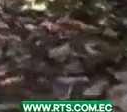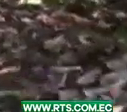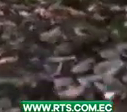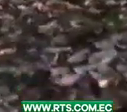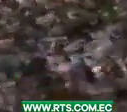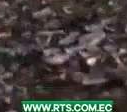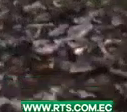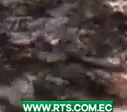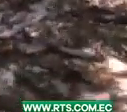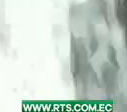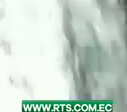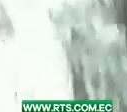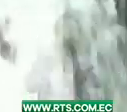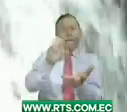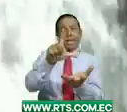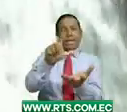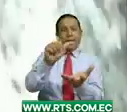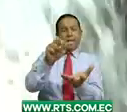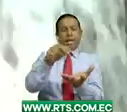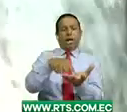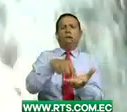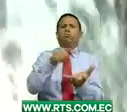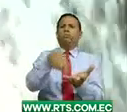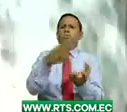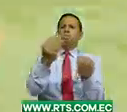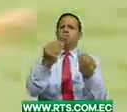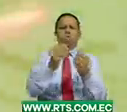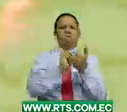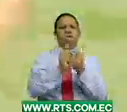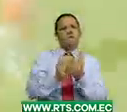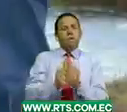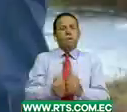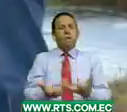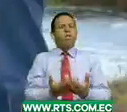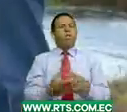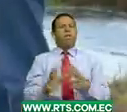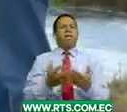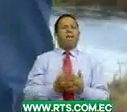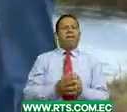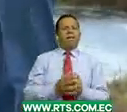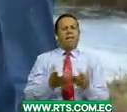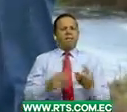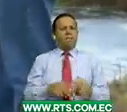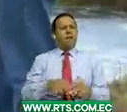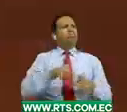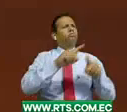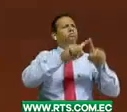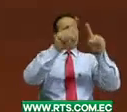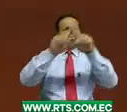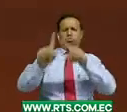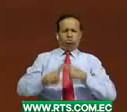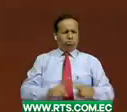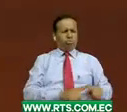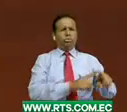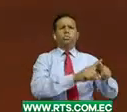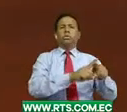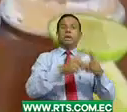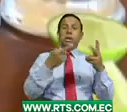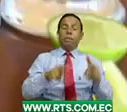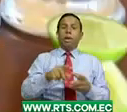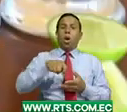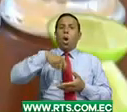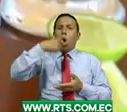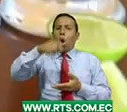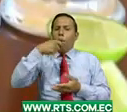Orellana, este destino turístico ofrece deportes extremos, una infinita variedad de ecosistemas y deliciosa